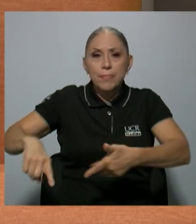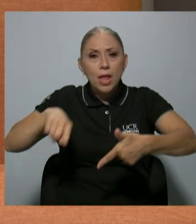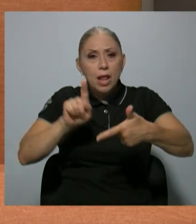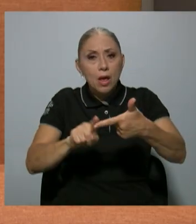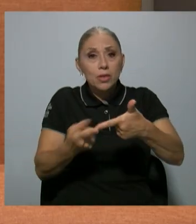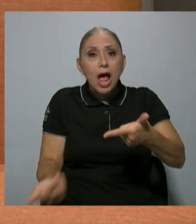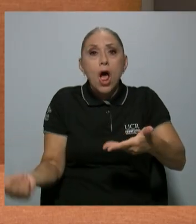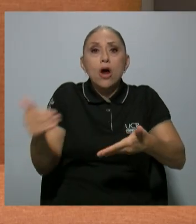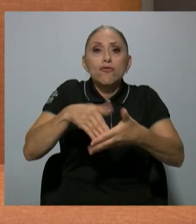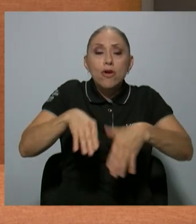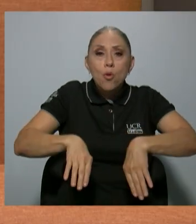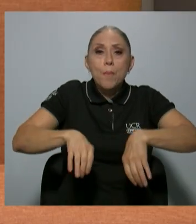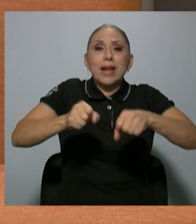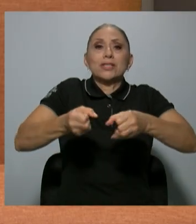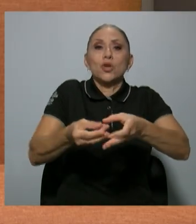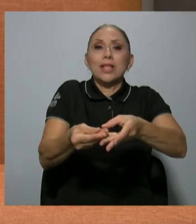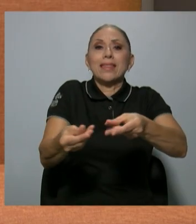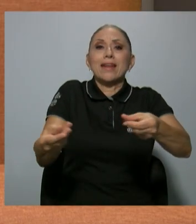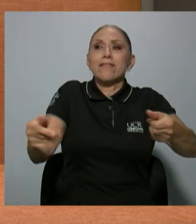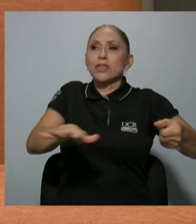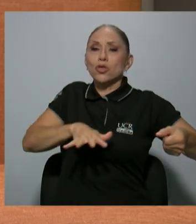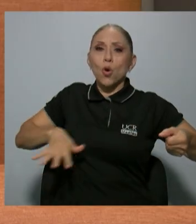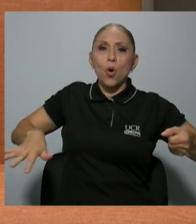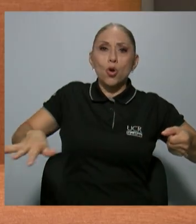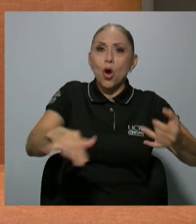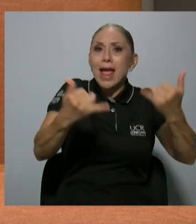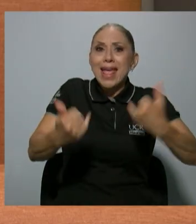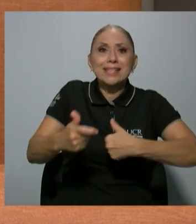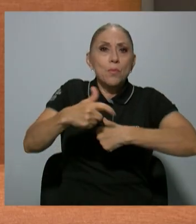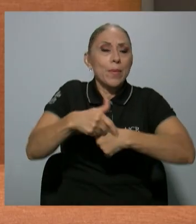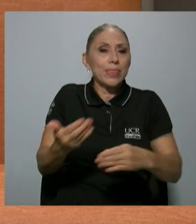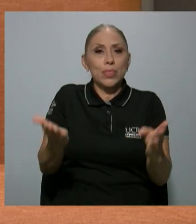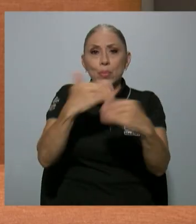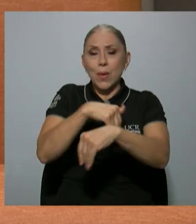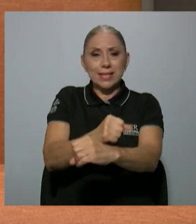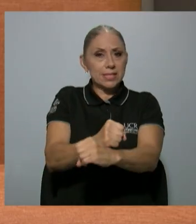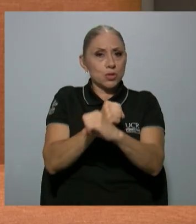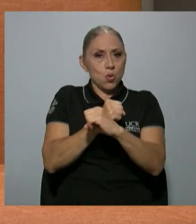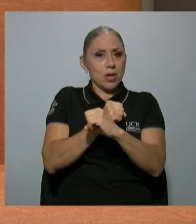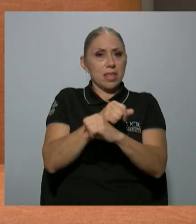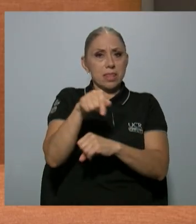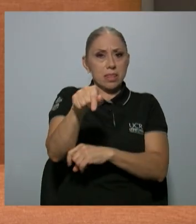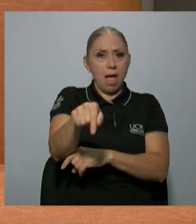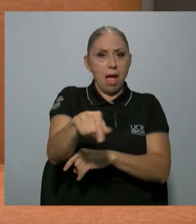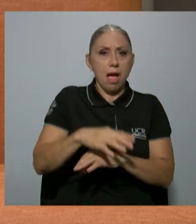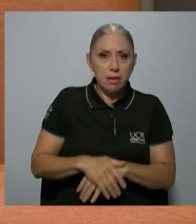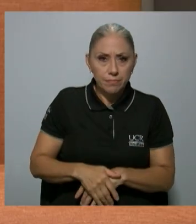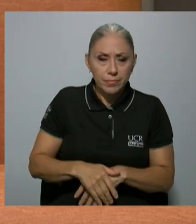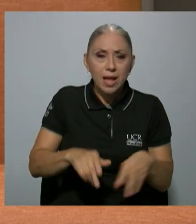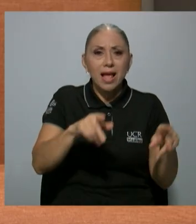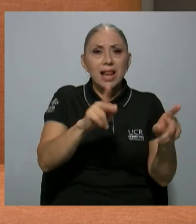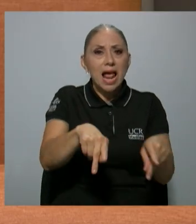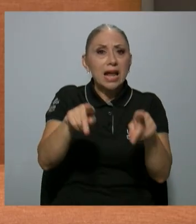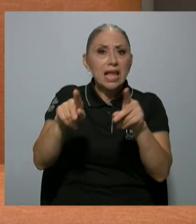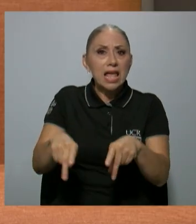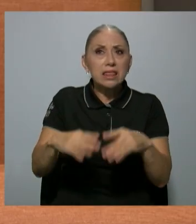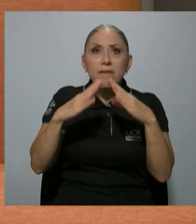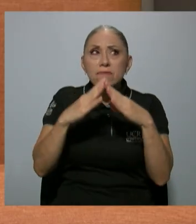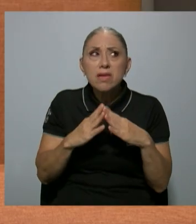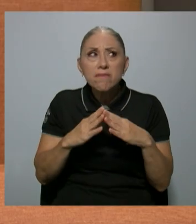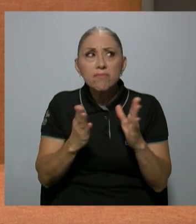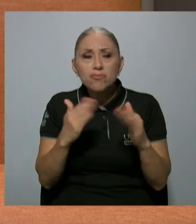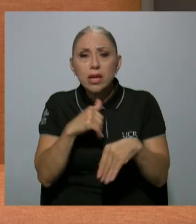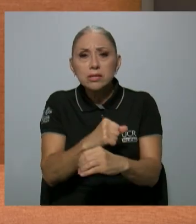recuperación del territorio, porque en este momento no tenemos seguridad en ese espacio, la gente pues vive de manera insegura, tenemos